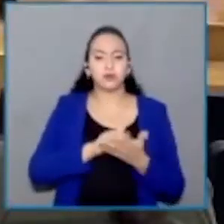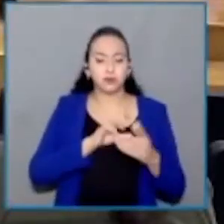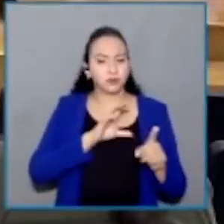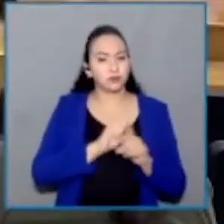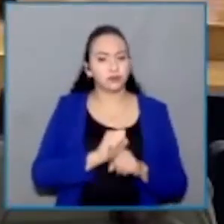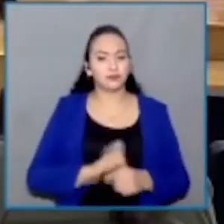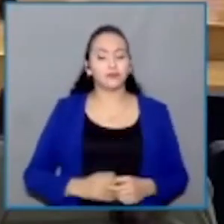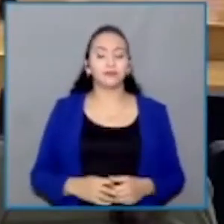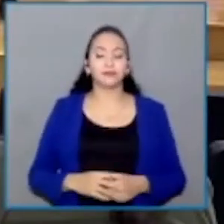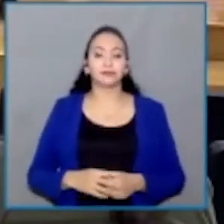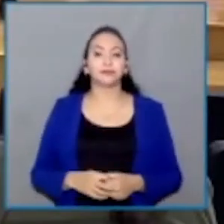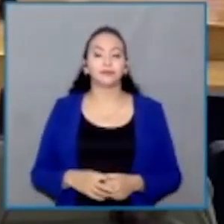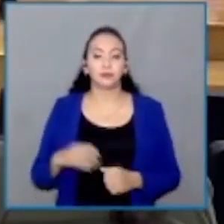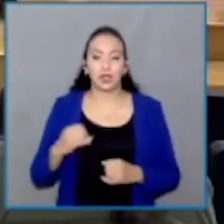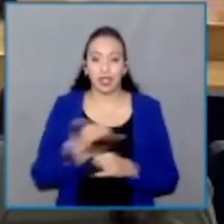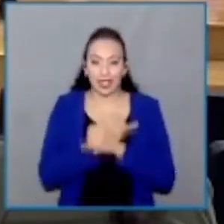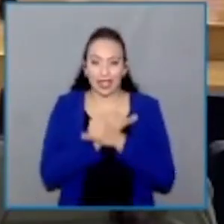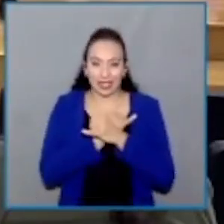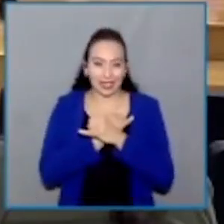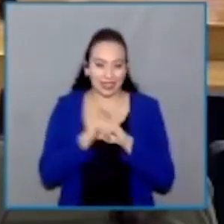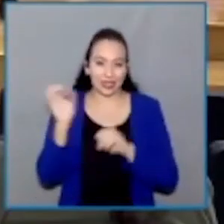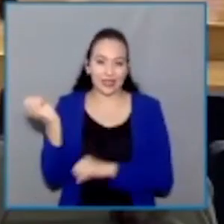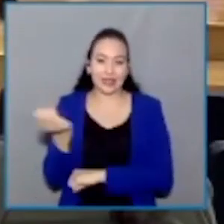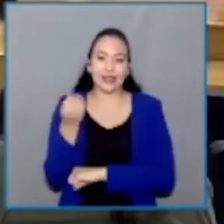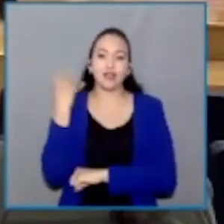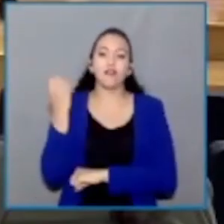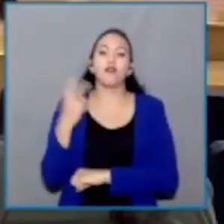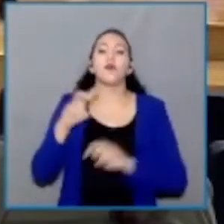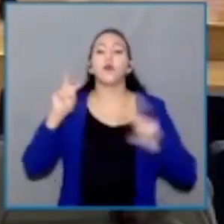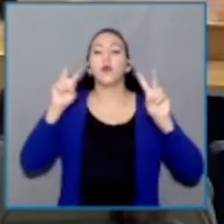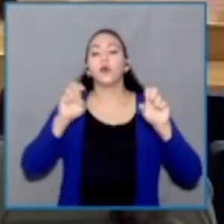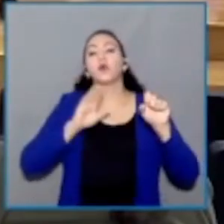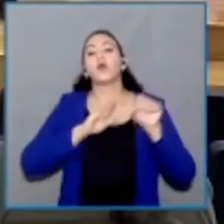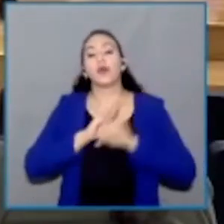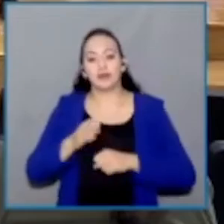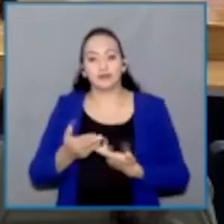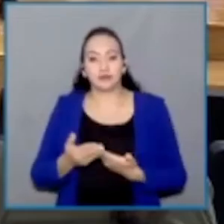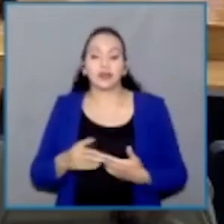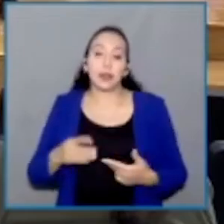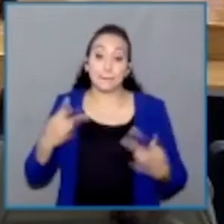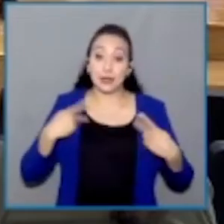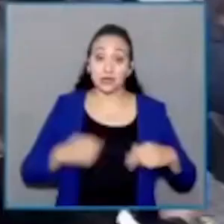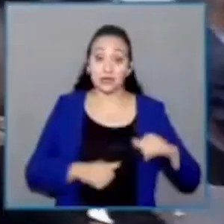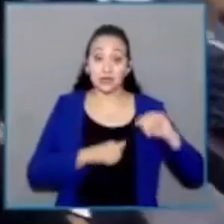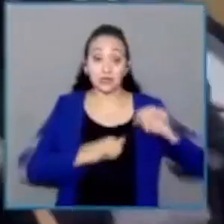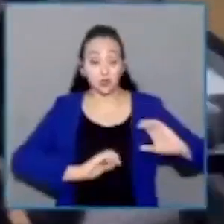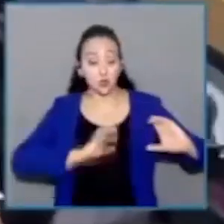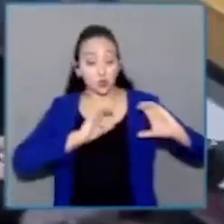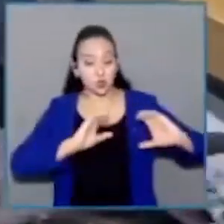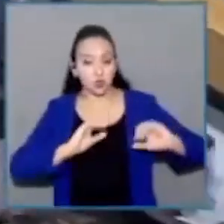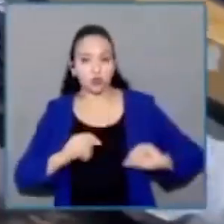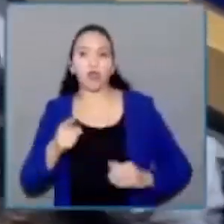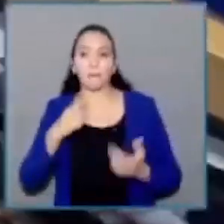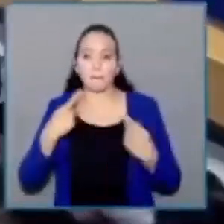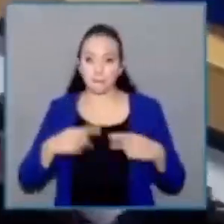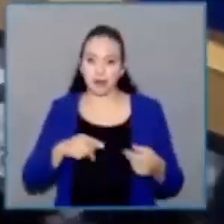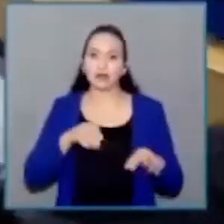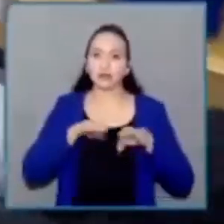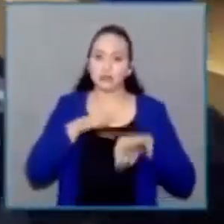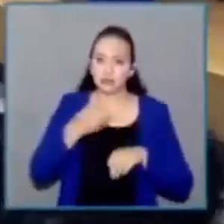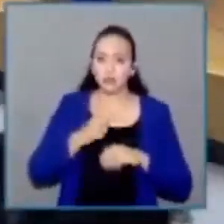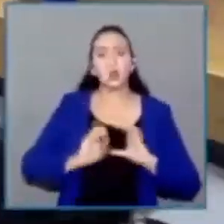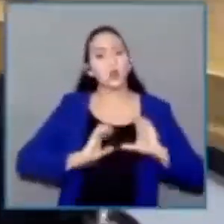Durante la inauguración del evento sobre los alcances del derecho al cuidado y el aporte desde el ámbito jurisdiccional que se realiza en el marco